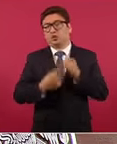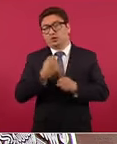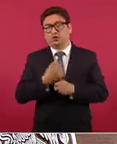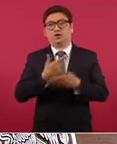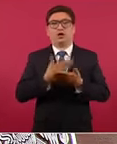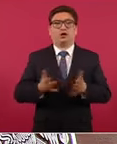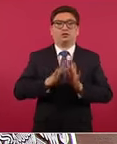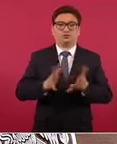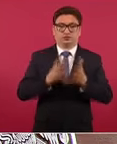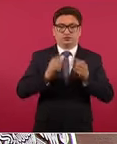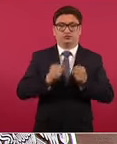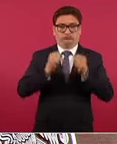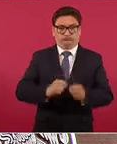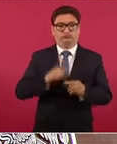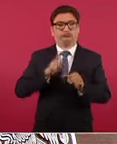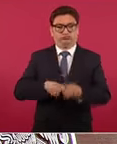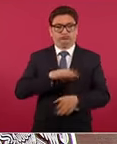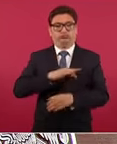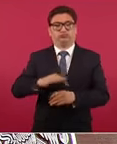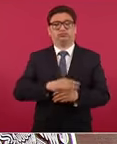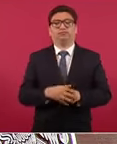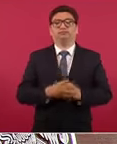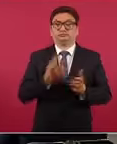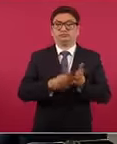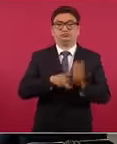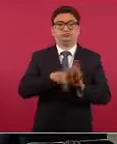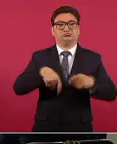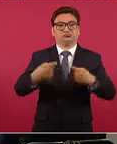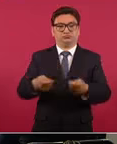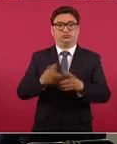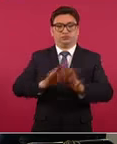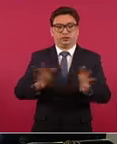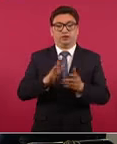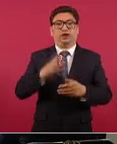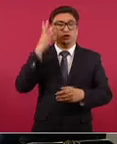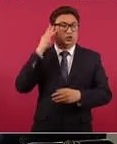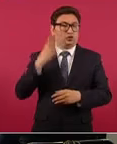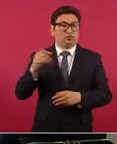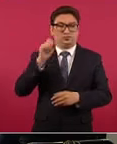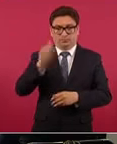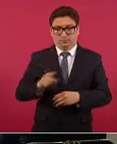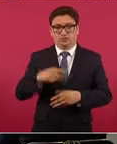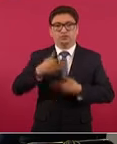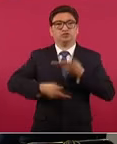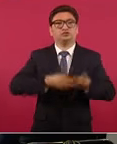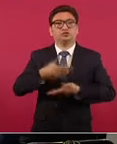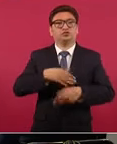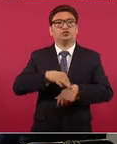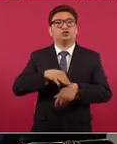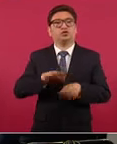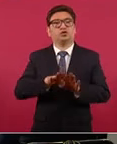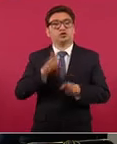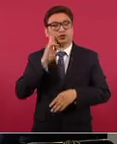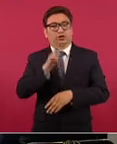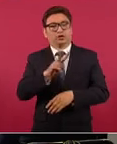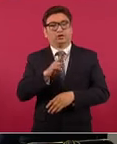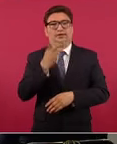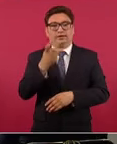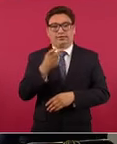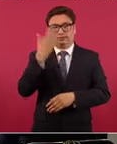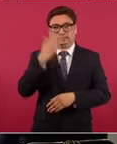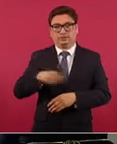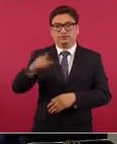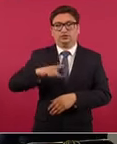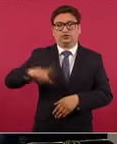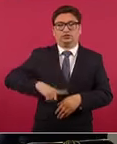esa certeza para trabajar la siguiente también tiene que ver con con colima y con los servicios médicos con la presencia de la